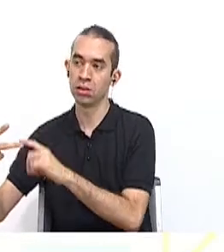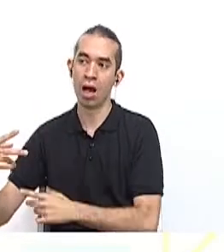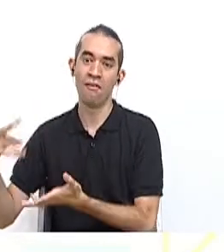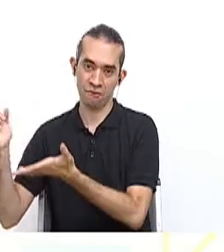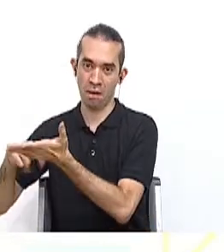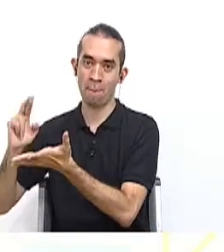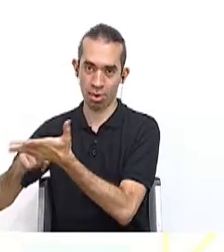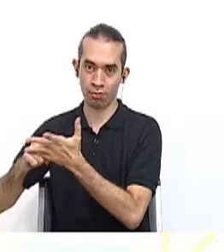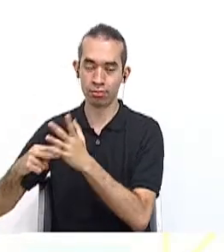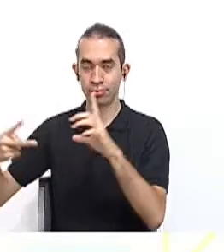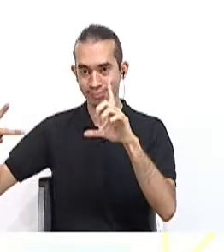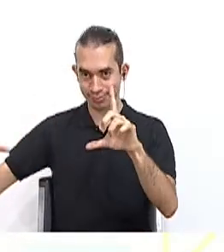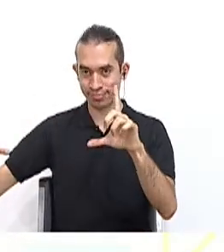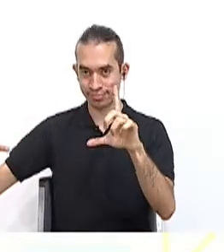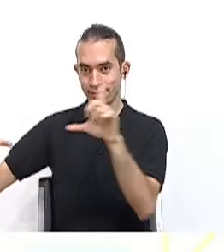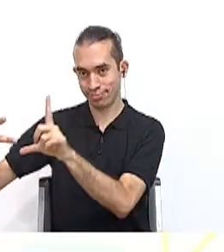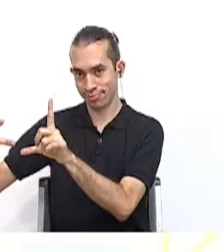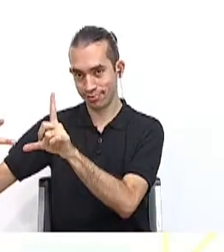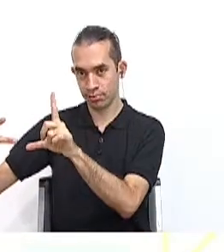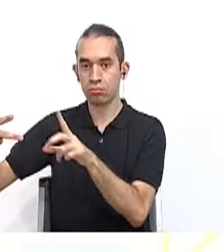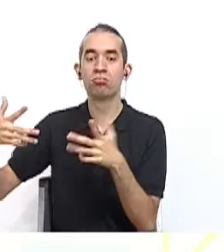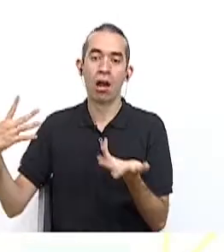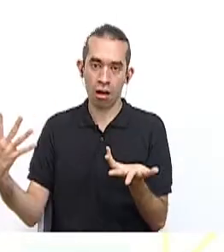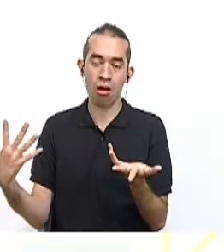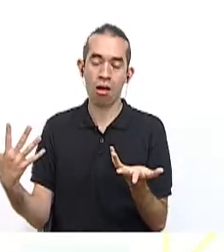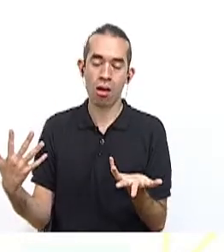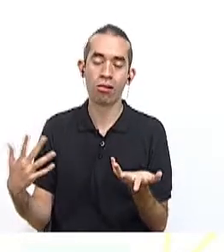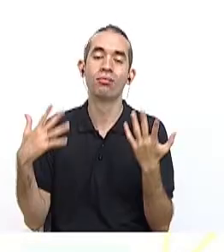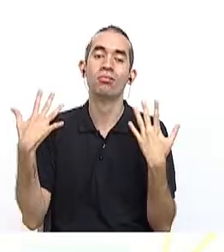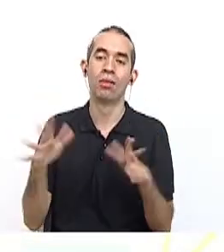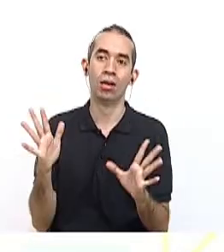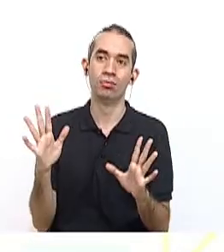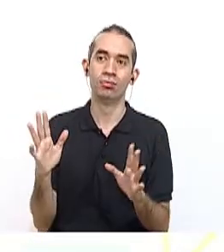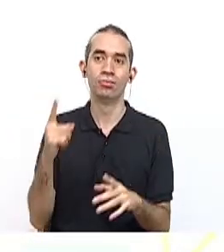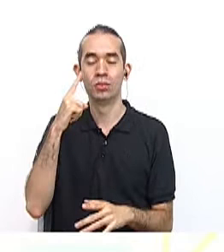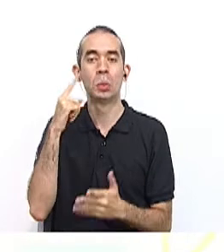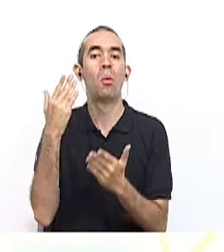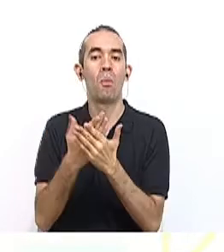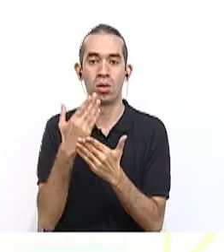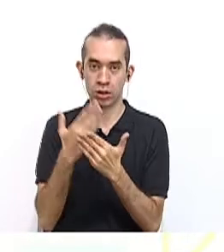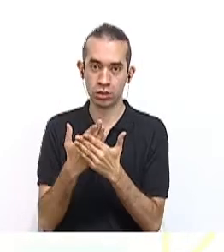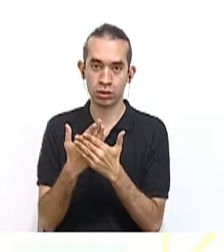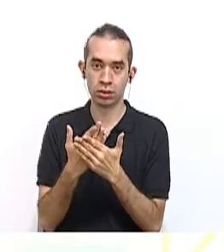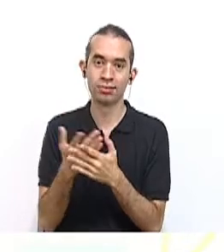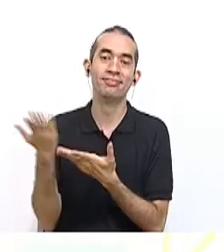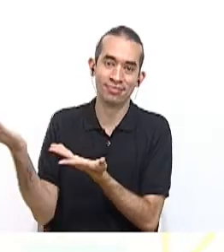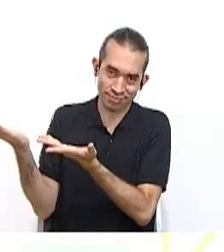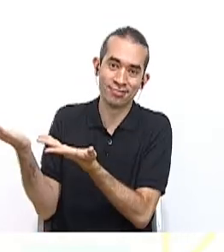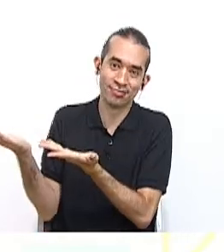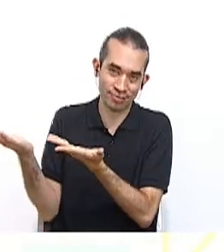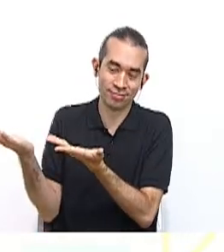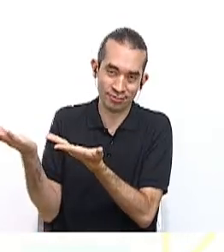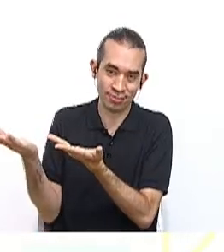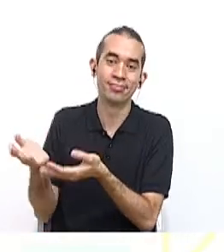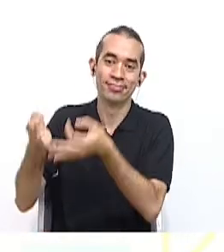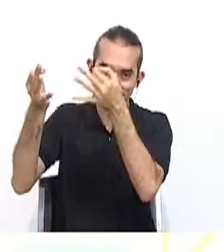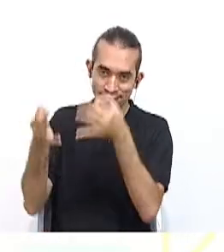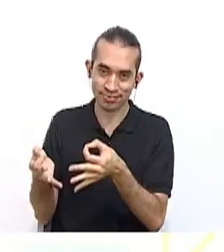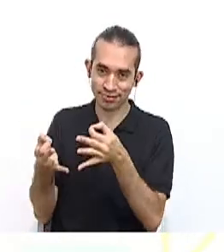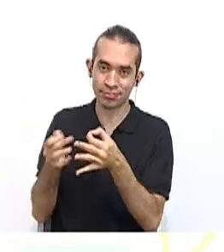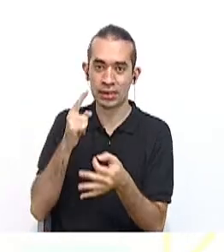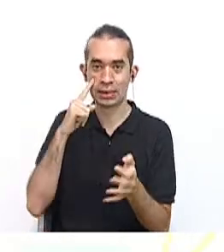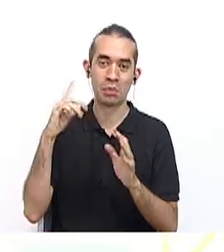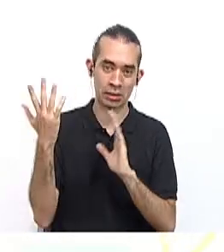triángulos, entonces ya tenemos la comprobación de que esos triángulos son